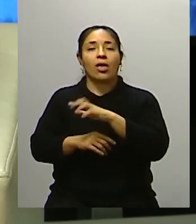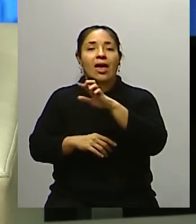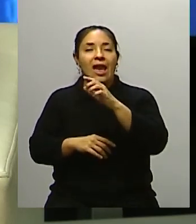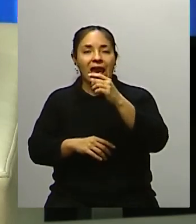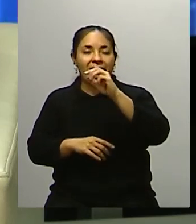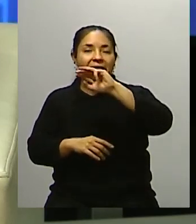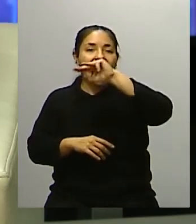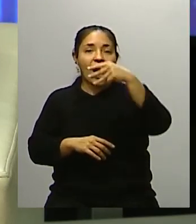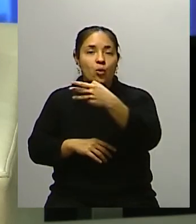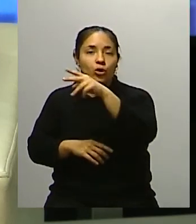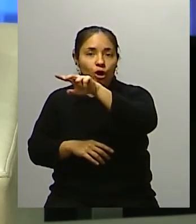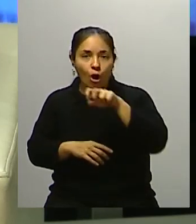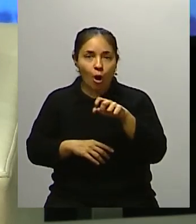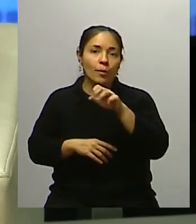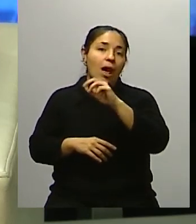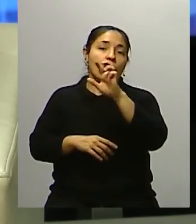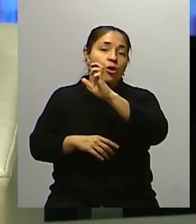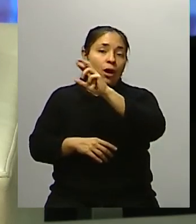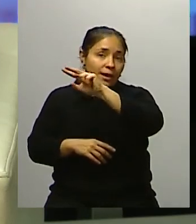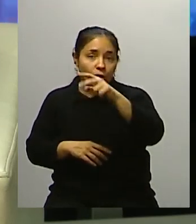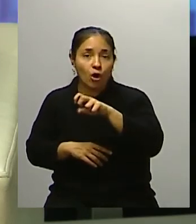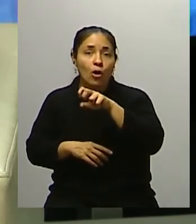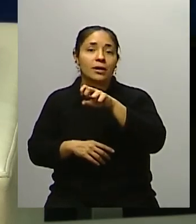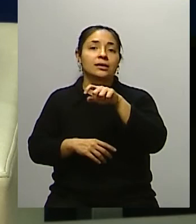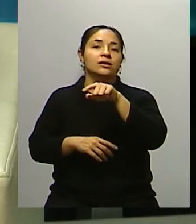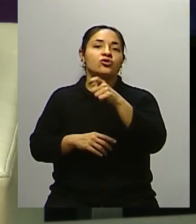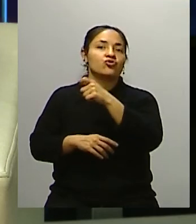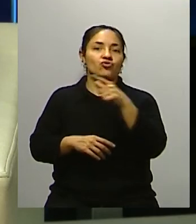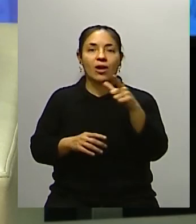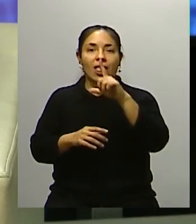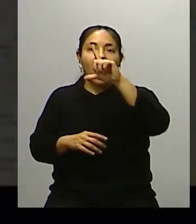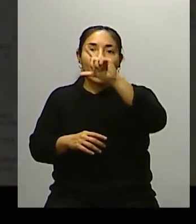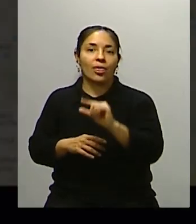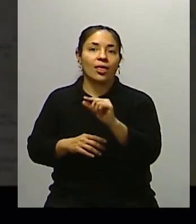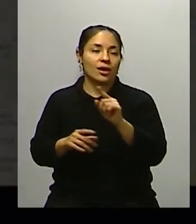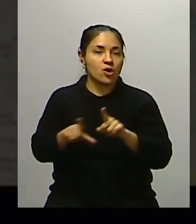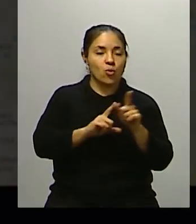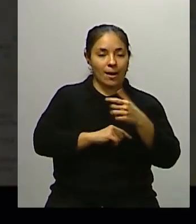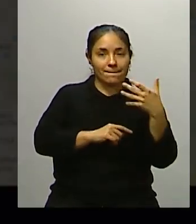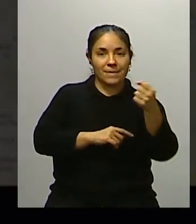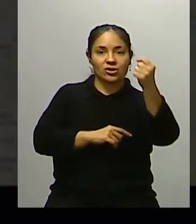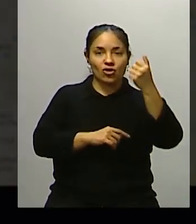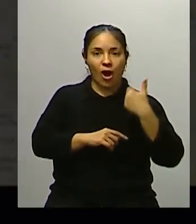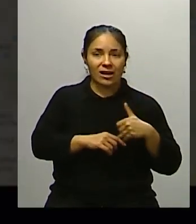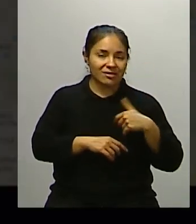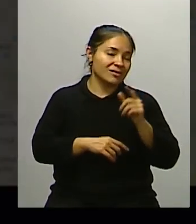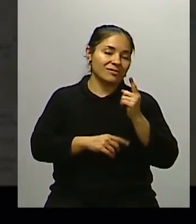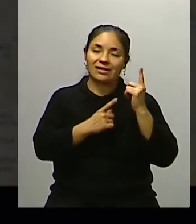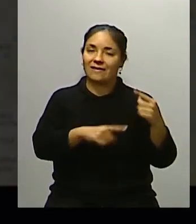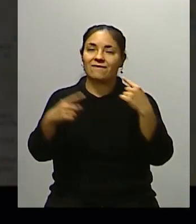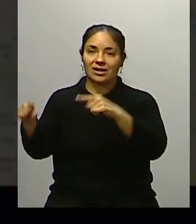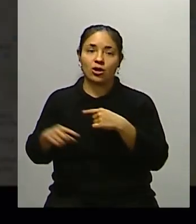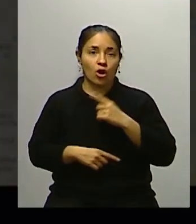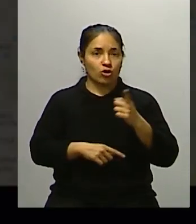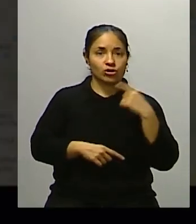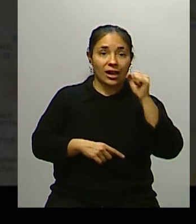euros, quizás su salario no va a tener la depreciación que tiene la nuestra. nosotros tenemos una inflación y una depreciación monetaria que